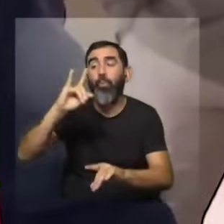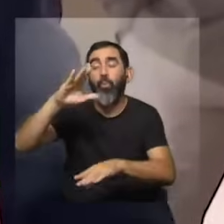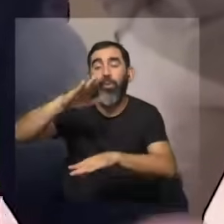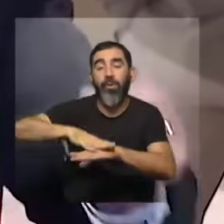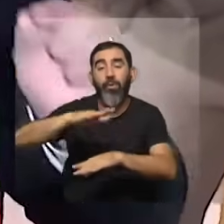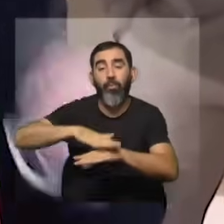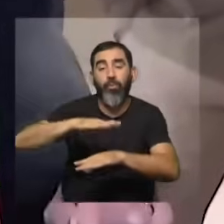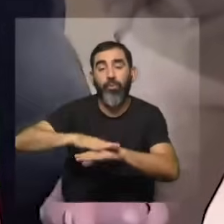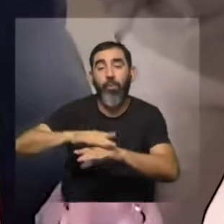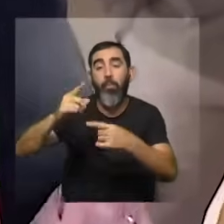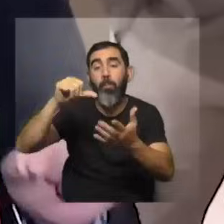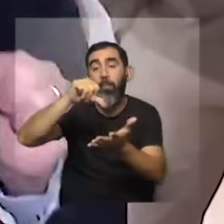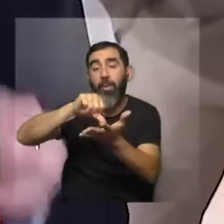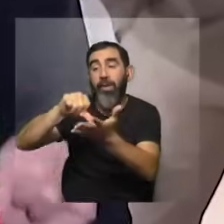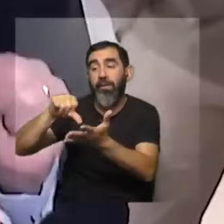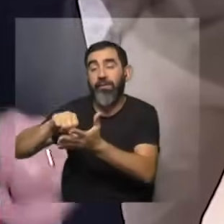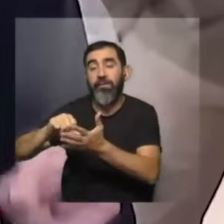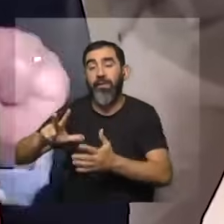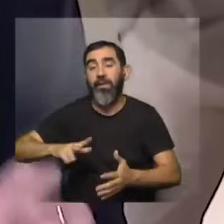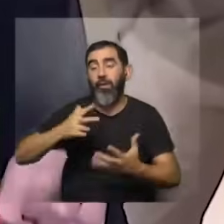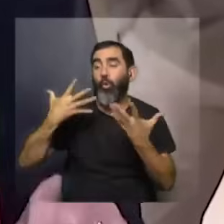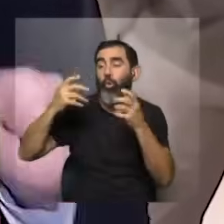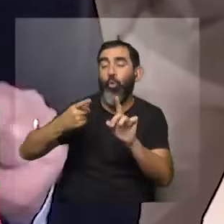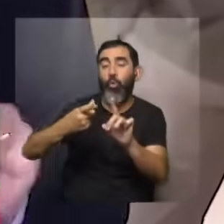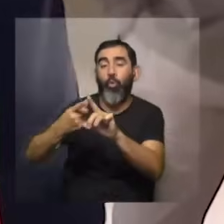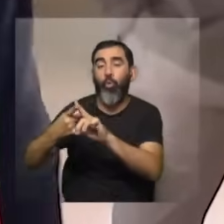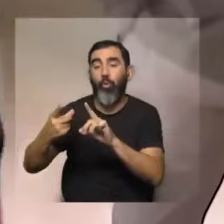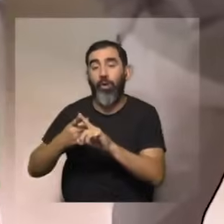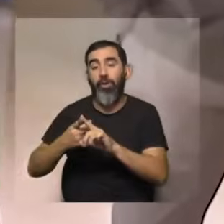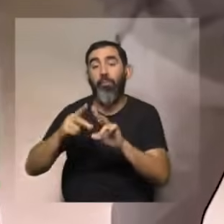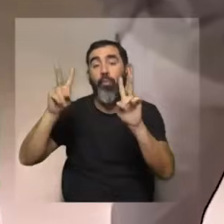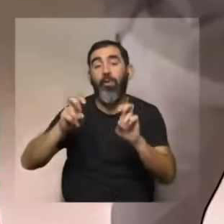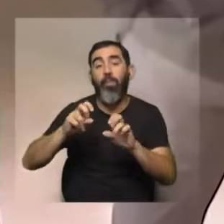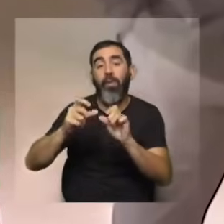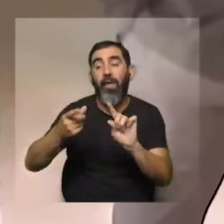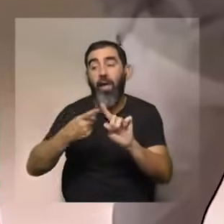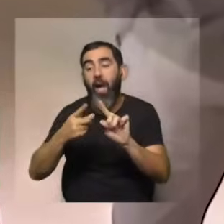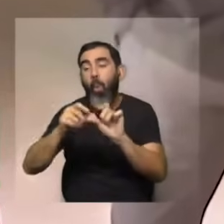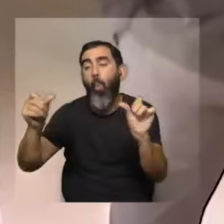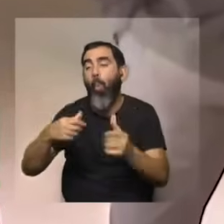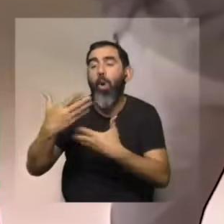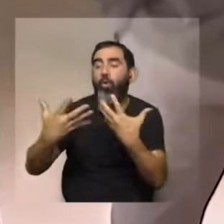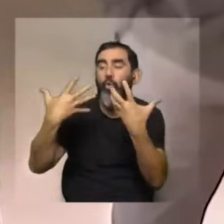responsabilidad de que los países ricos no quieren hacer un acuerdo en la perspectiva de hacer cualquier concesión.